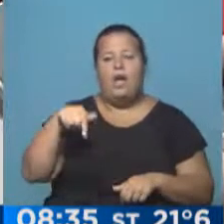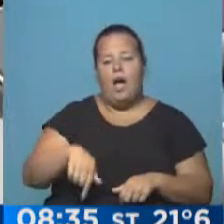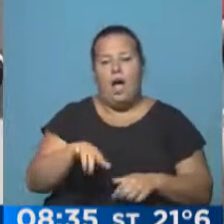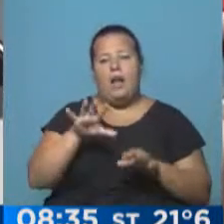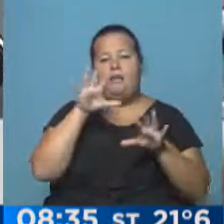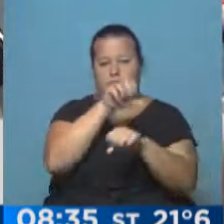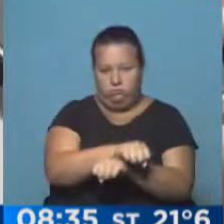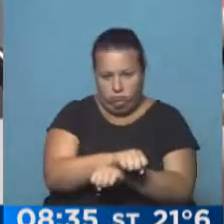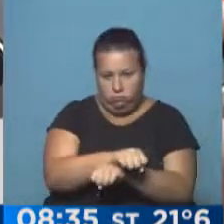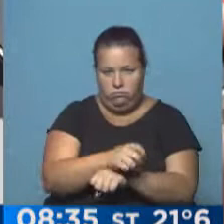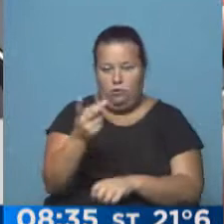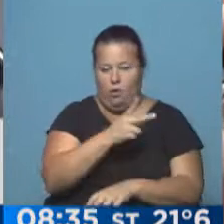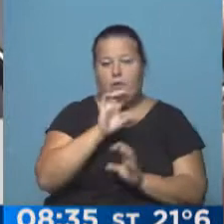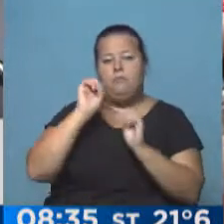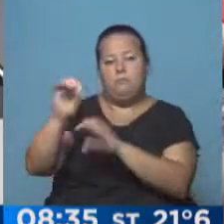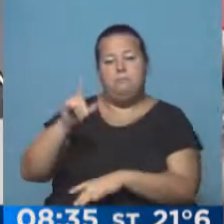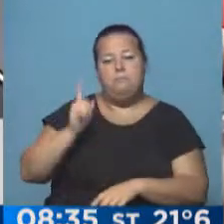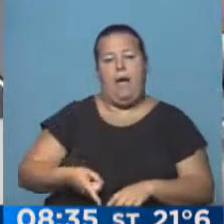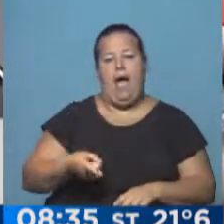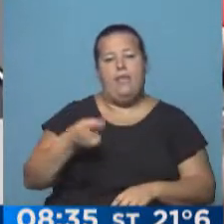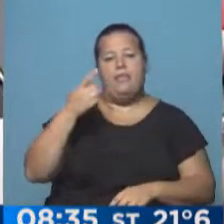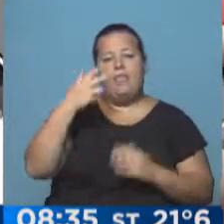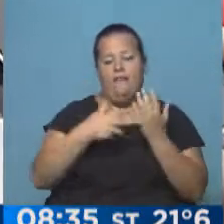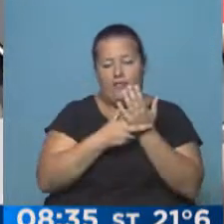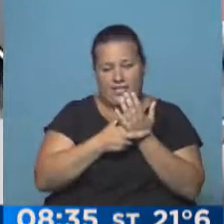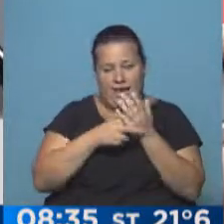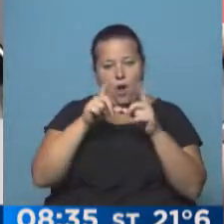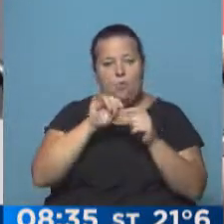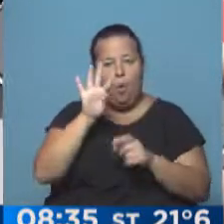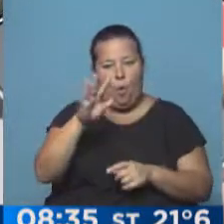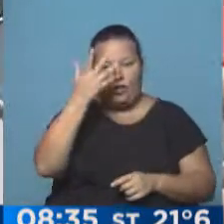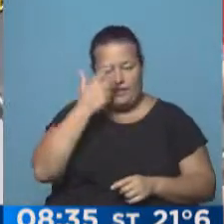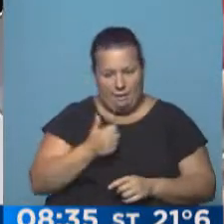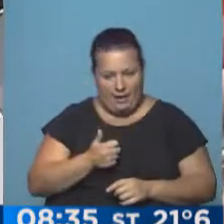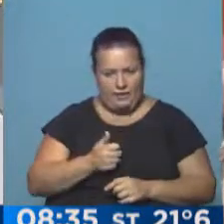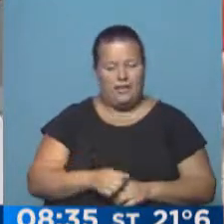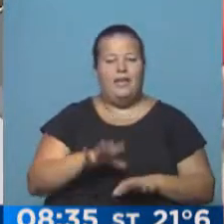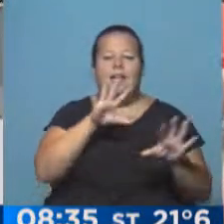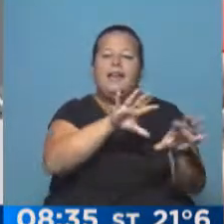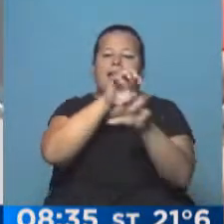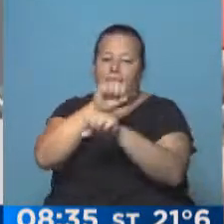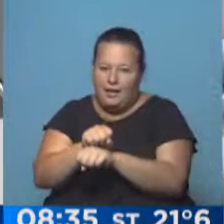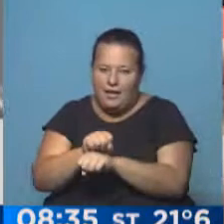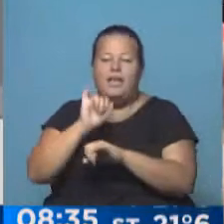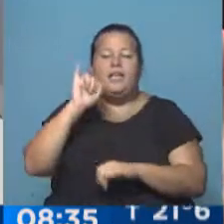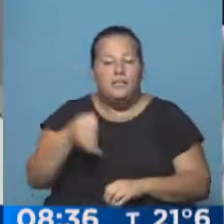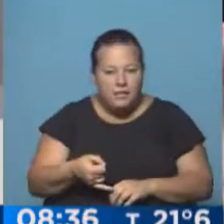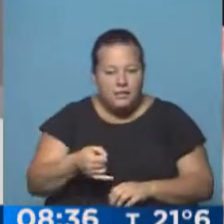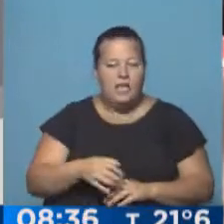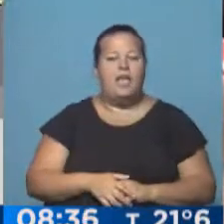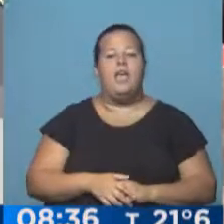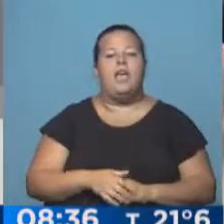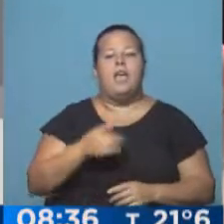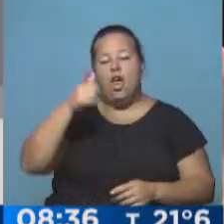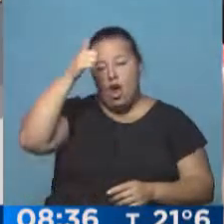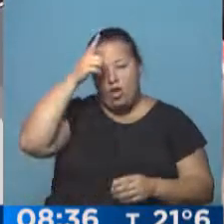de aprehendidos, dispuesto por el titular de la Unidad Funcional de Instrucción número 4 de San Martín. Están aprehendidos y, por supuesto, la